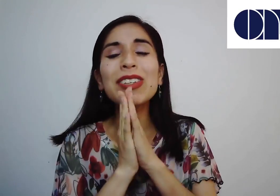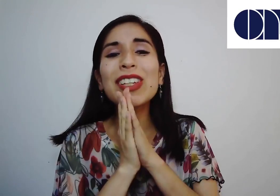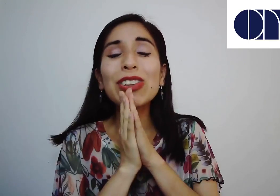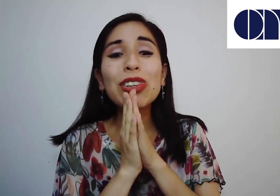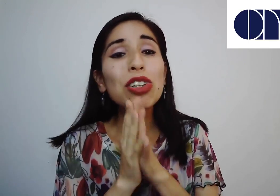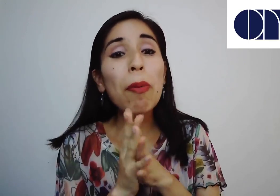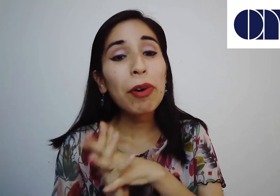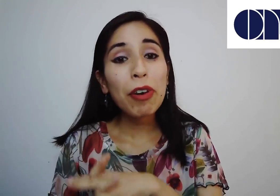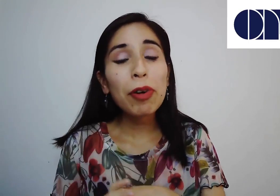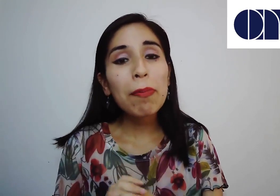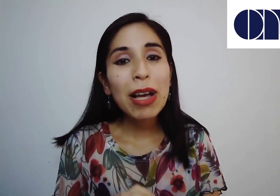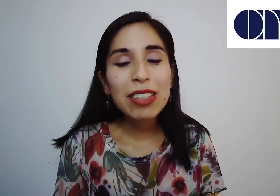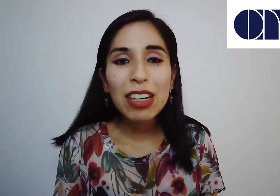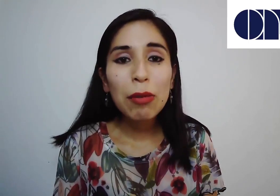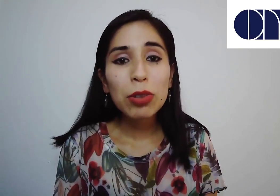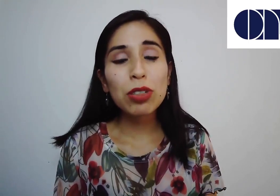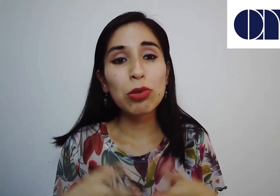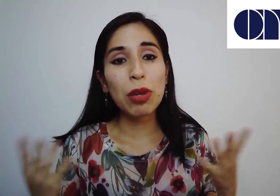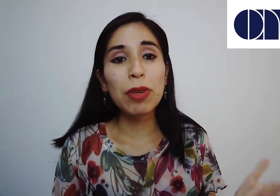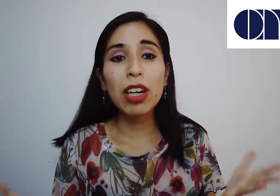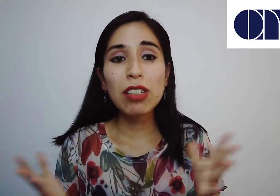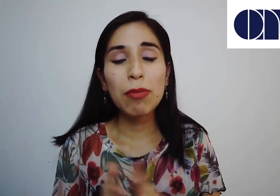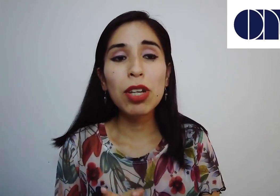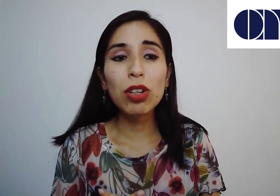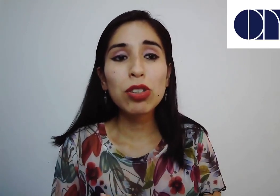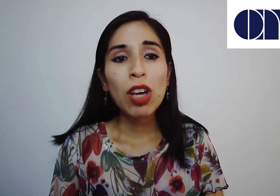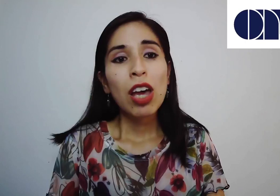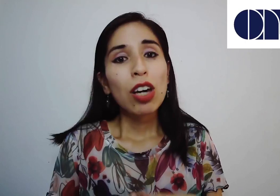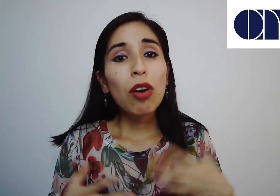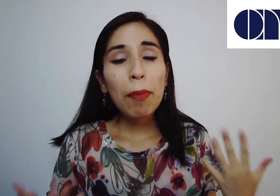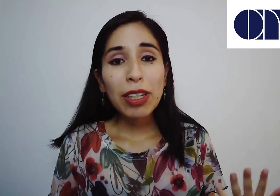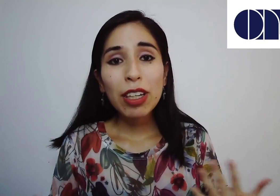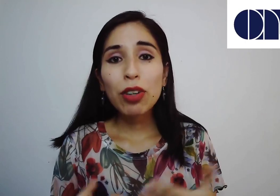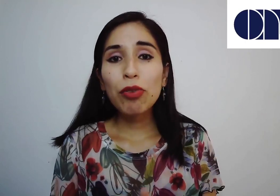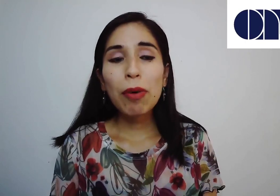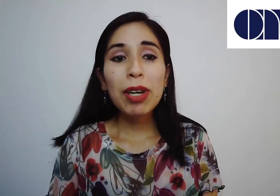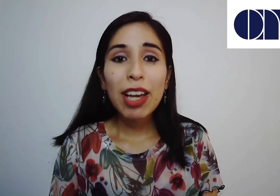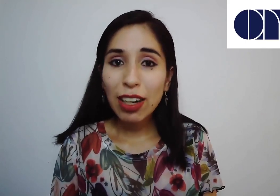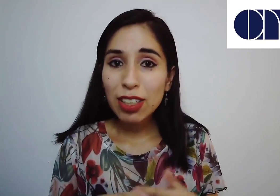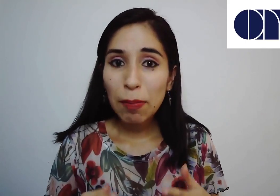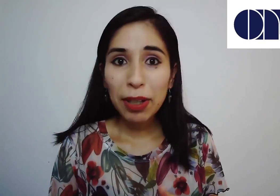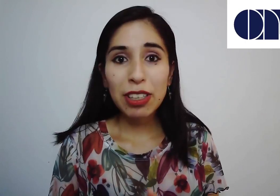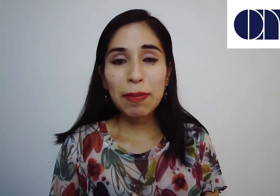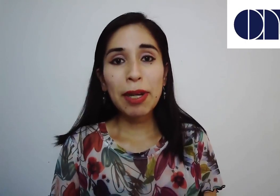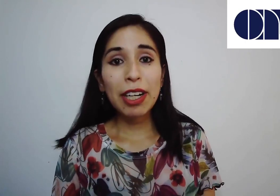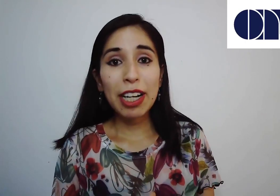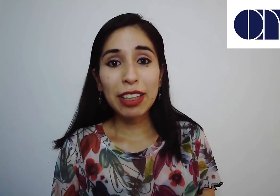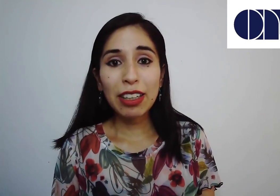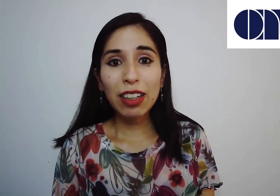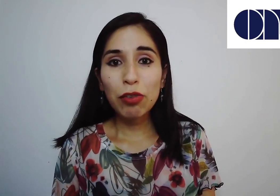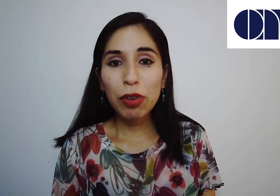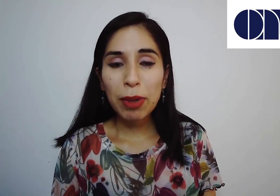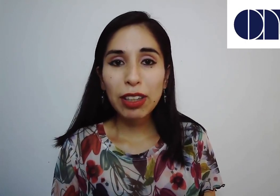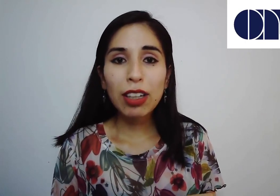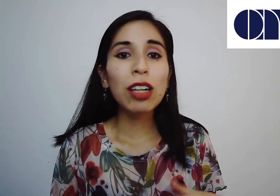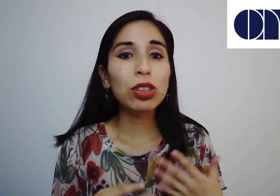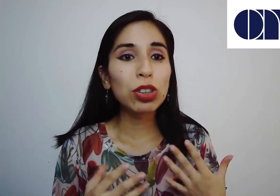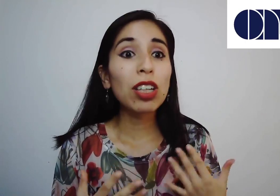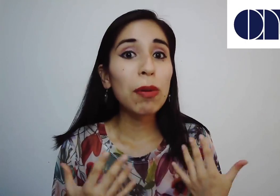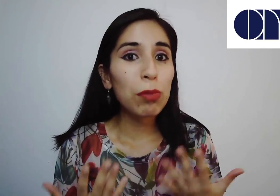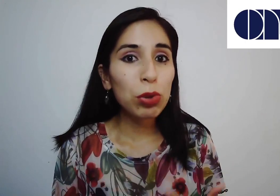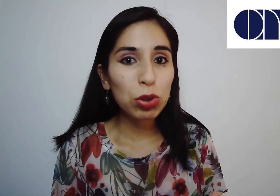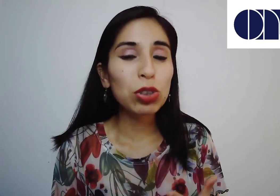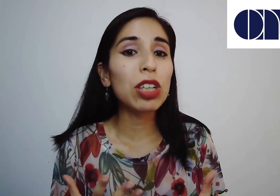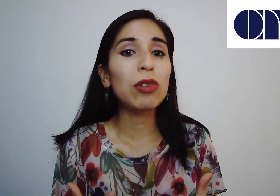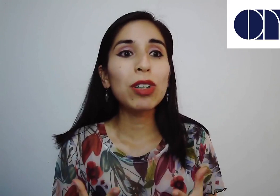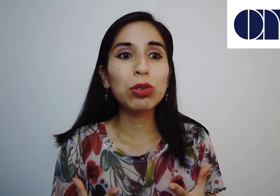bienvenidos a todos por favor pasen la voz a sus amigas amigos compañeros familiares que participan en el taller de informática yo